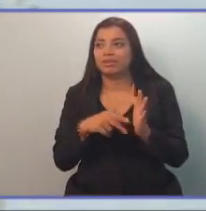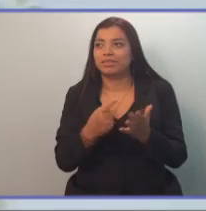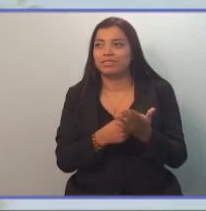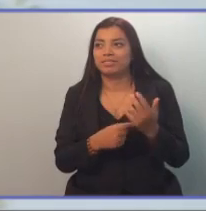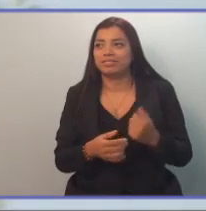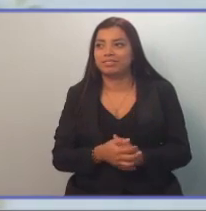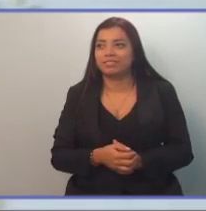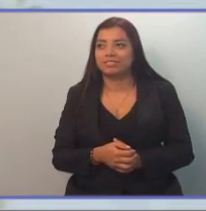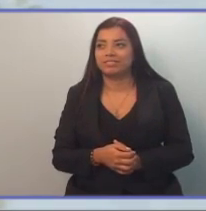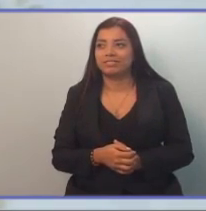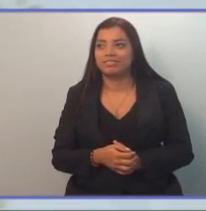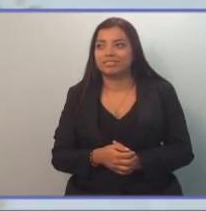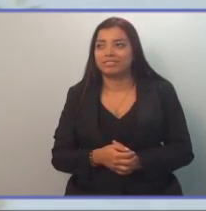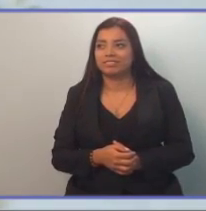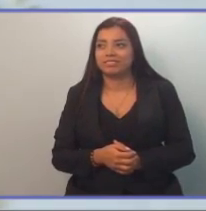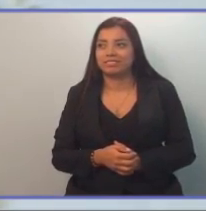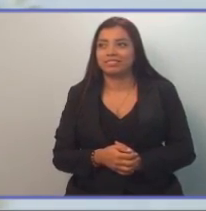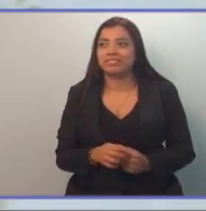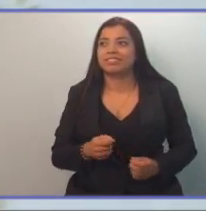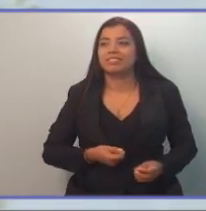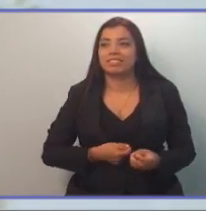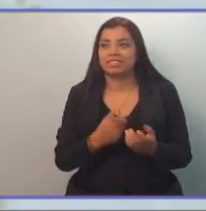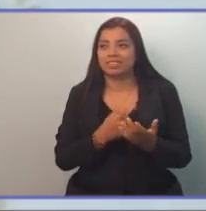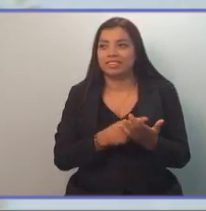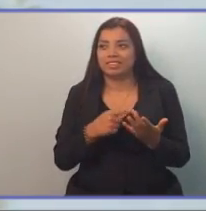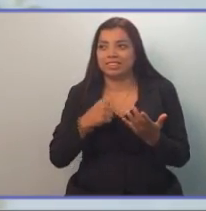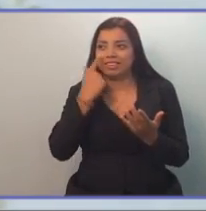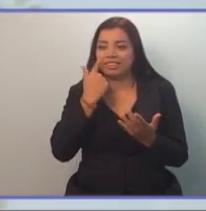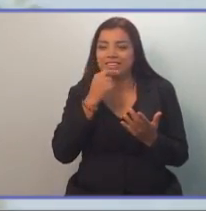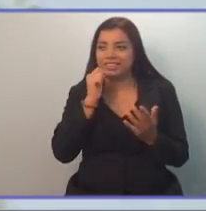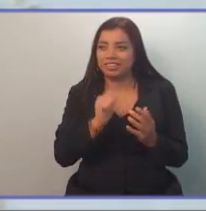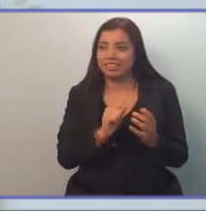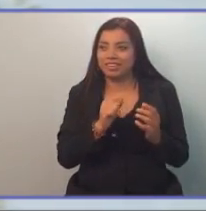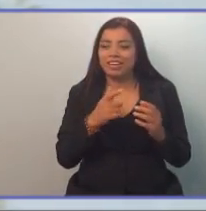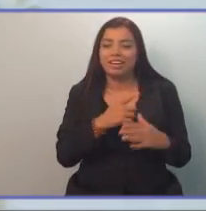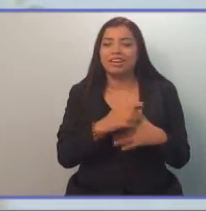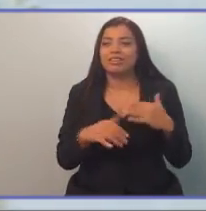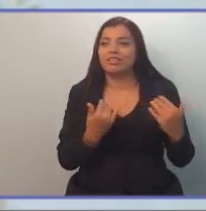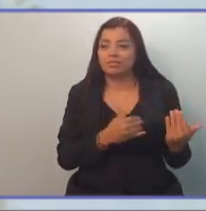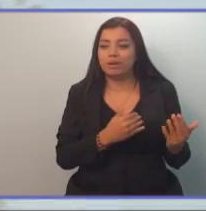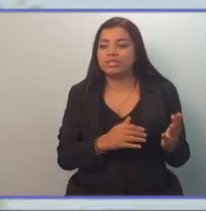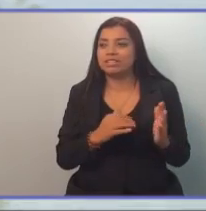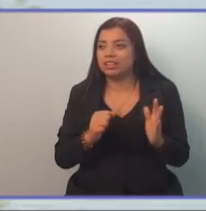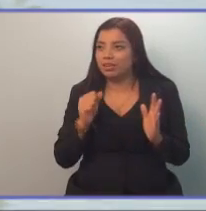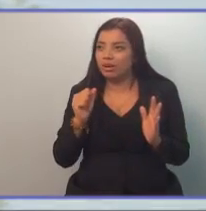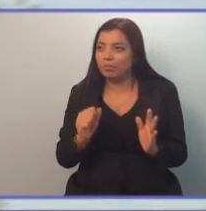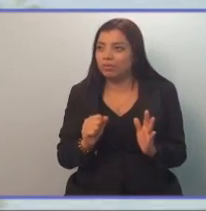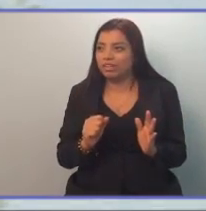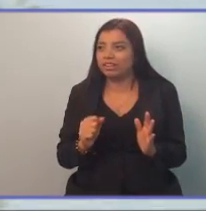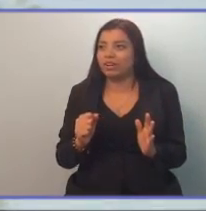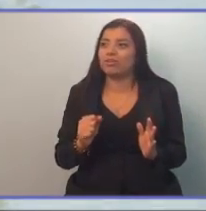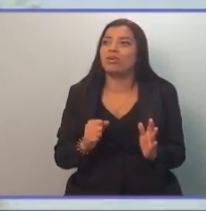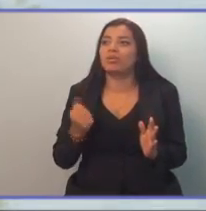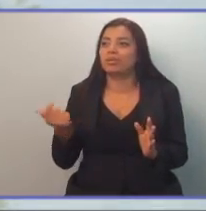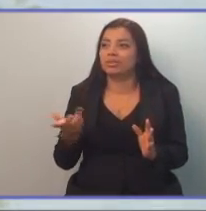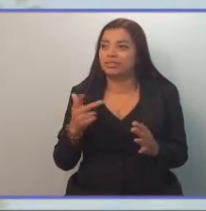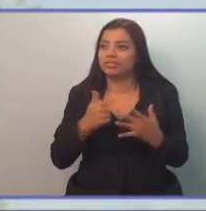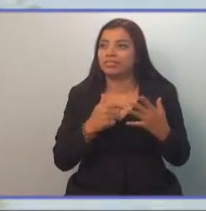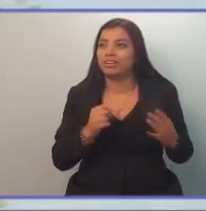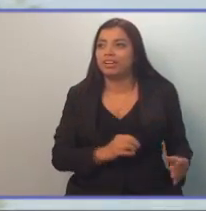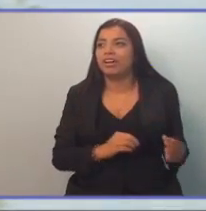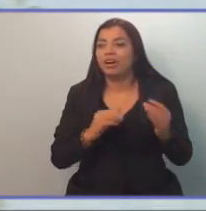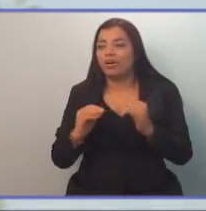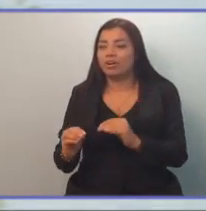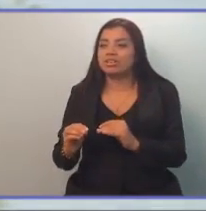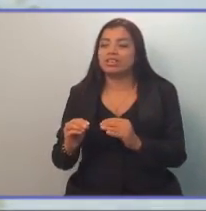en, digamos, jueces 3 pluripersonal de los juzgados ya creados cuando entró en vigencia el código, que